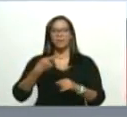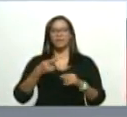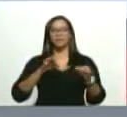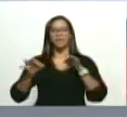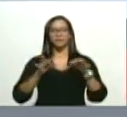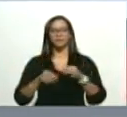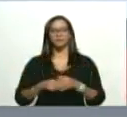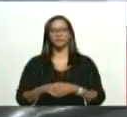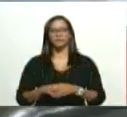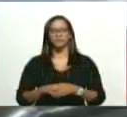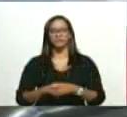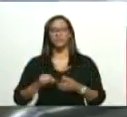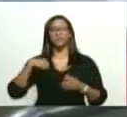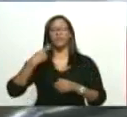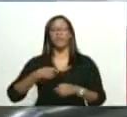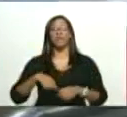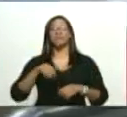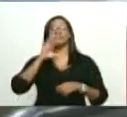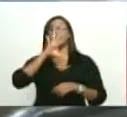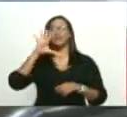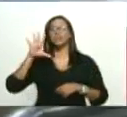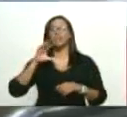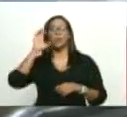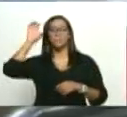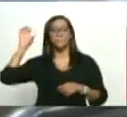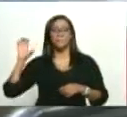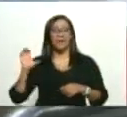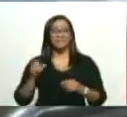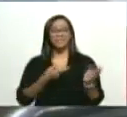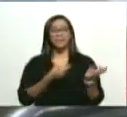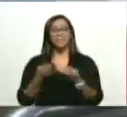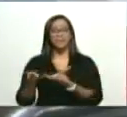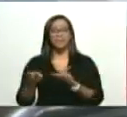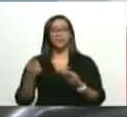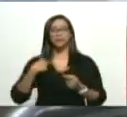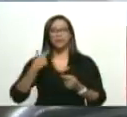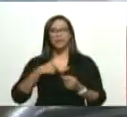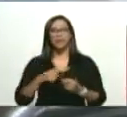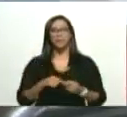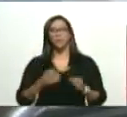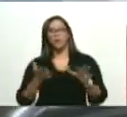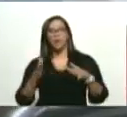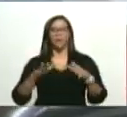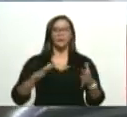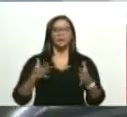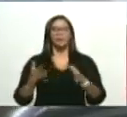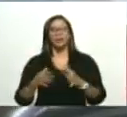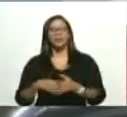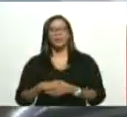Mira, tenemos más de 55 países invitados, tenemos alrededor de